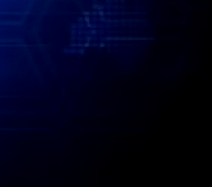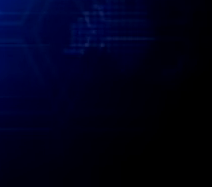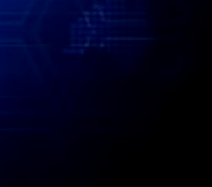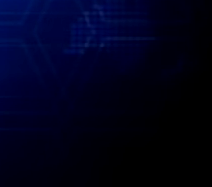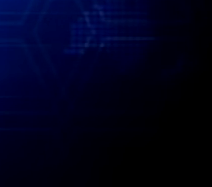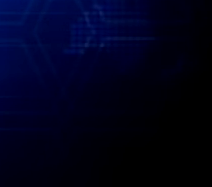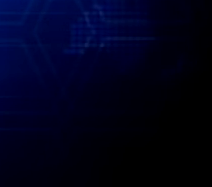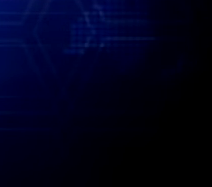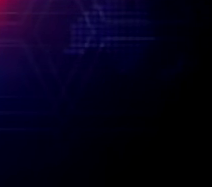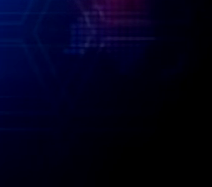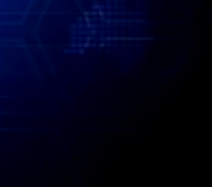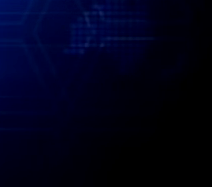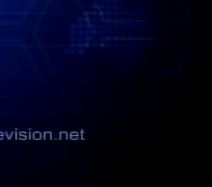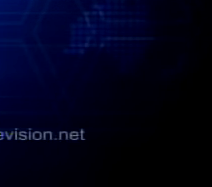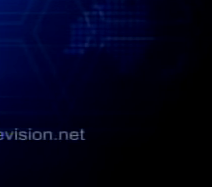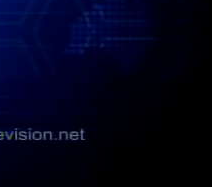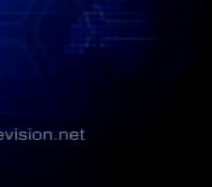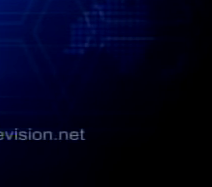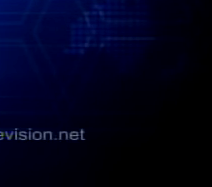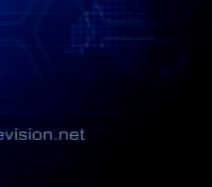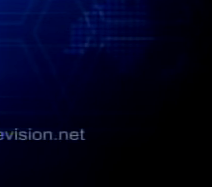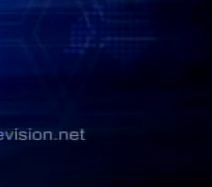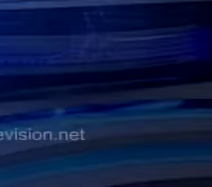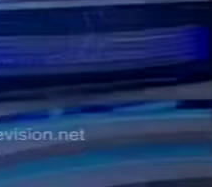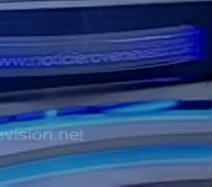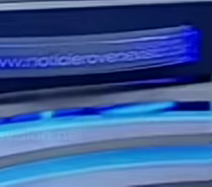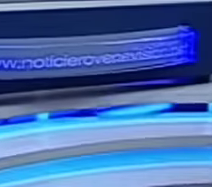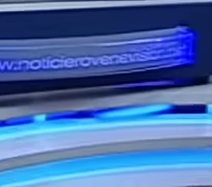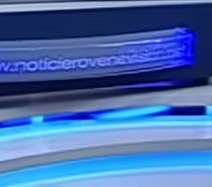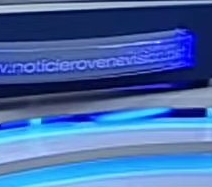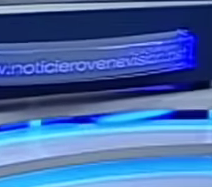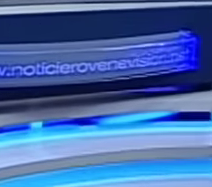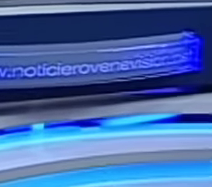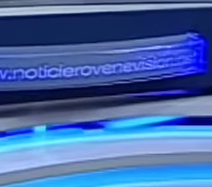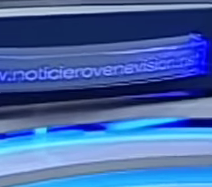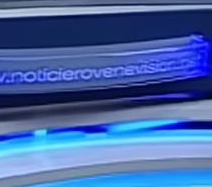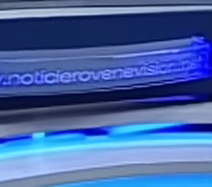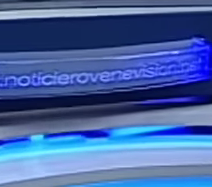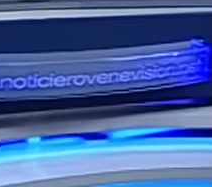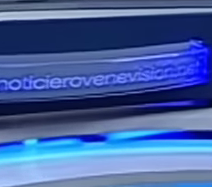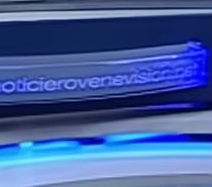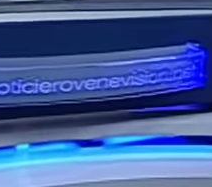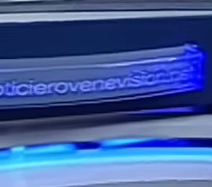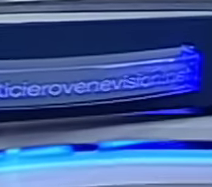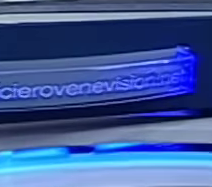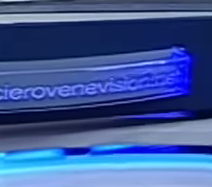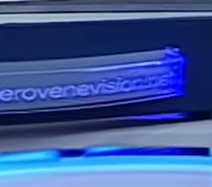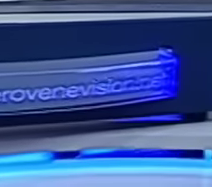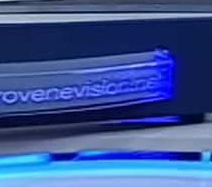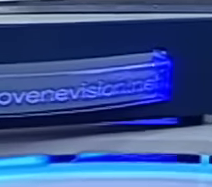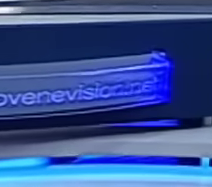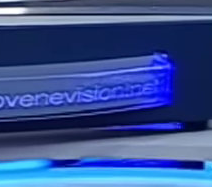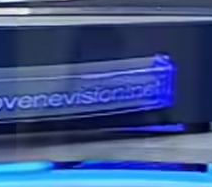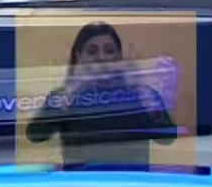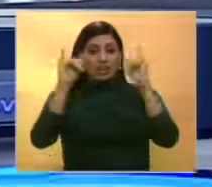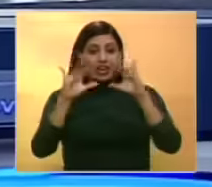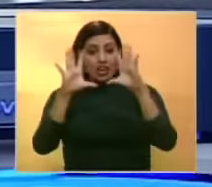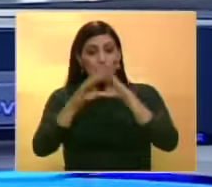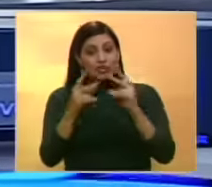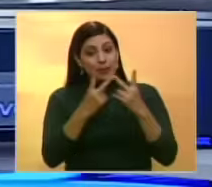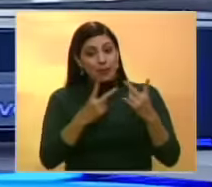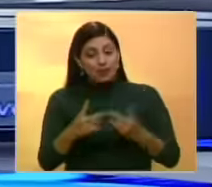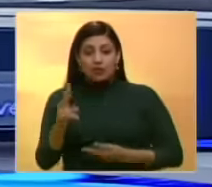2016 noticiero venevisión información justa y balanceada amigos feliz noches Bienvenidos